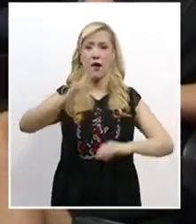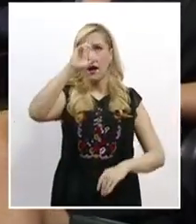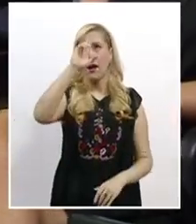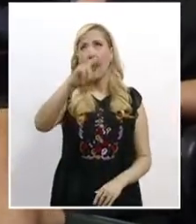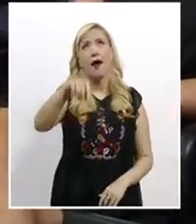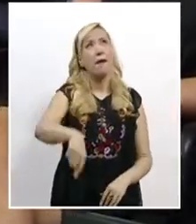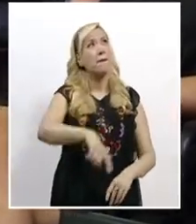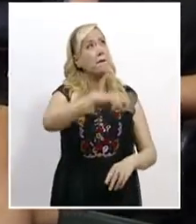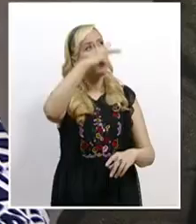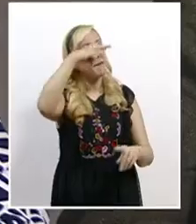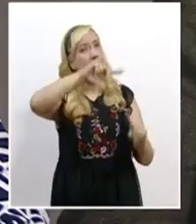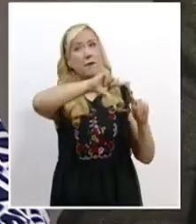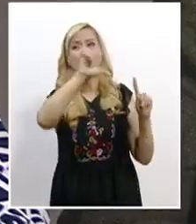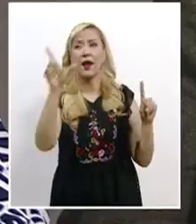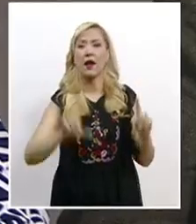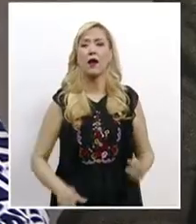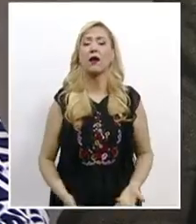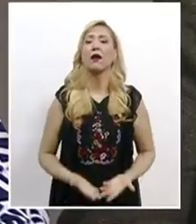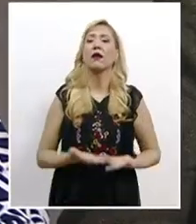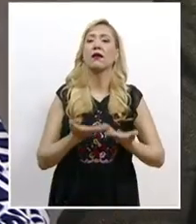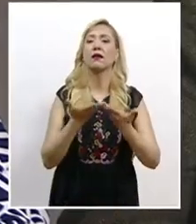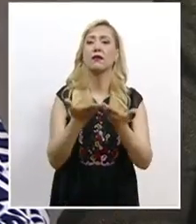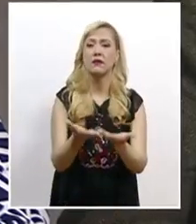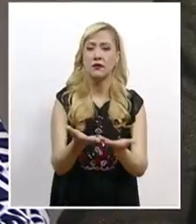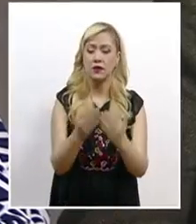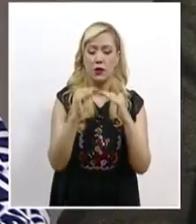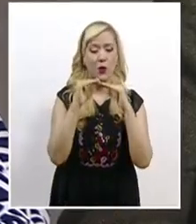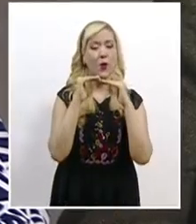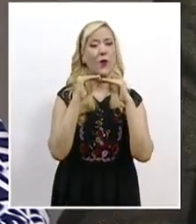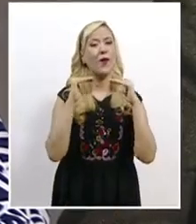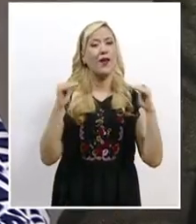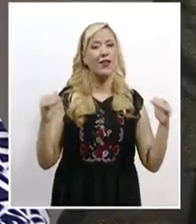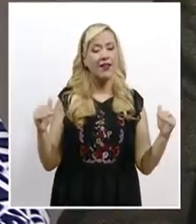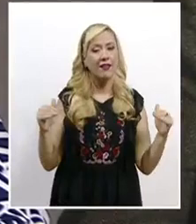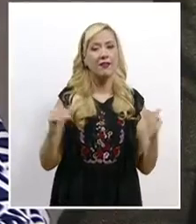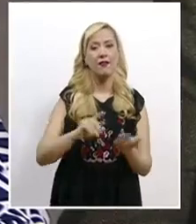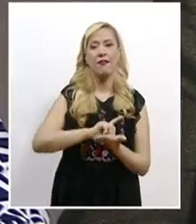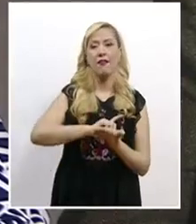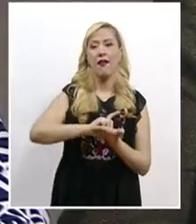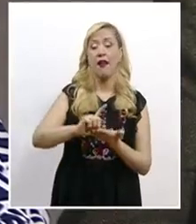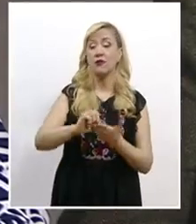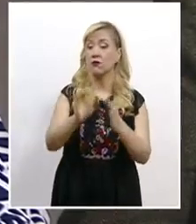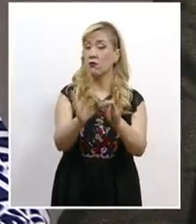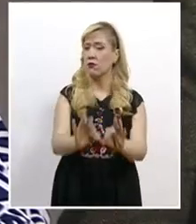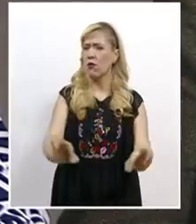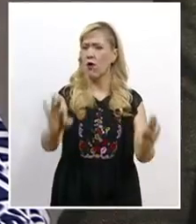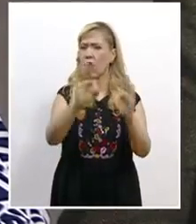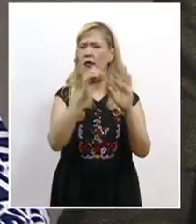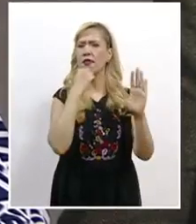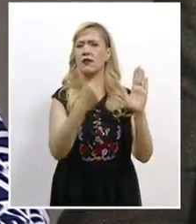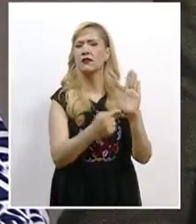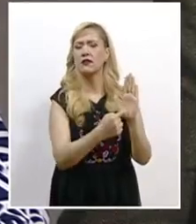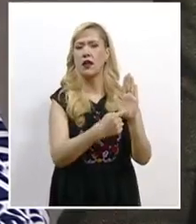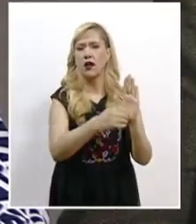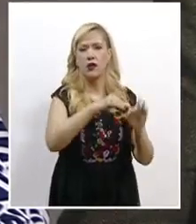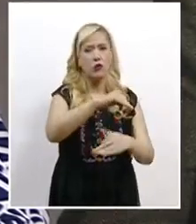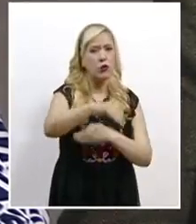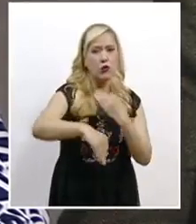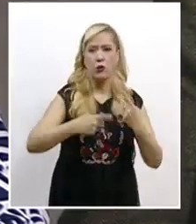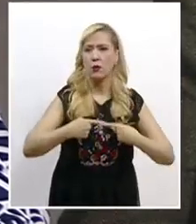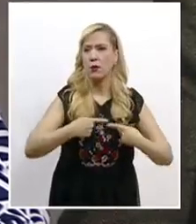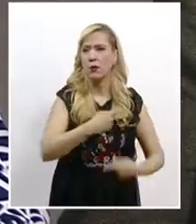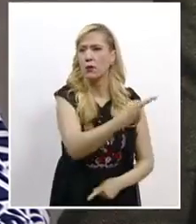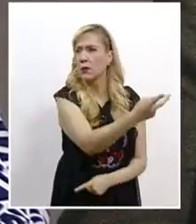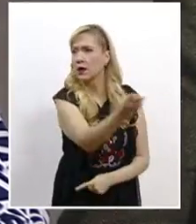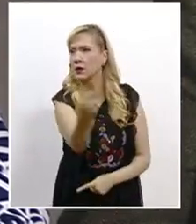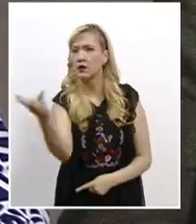país garantizando en igualdad los derechos fundamentales de todas las